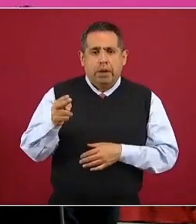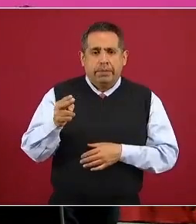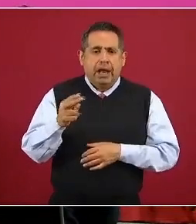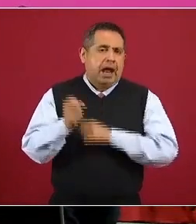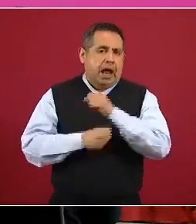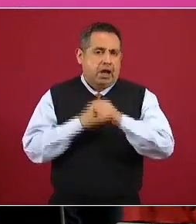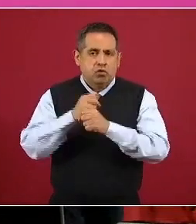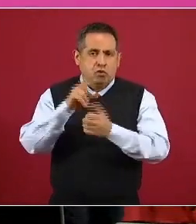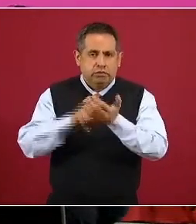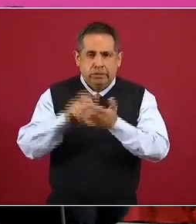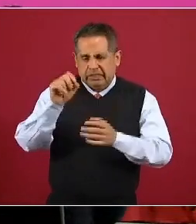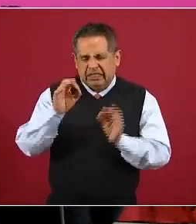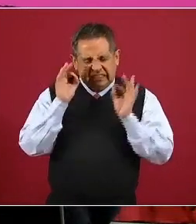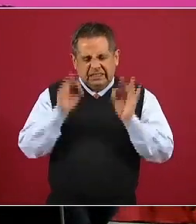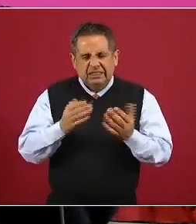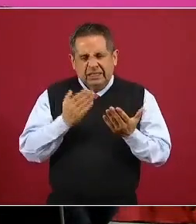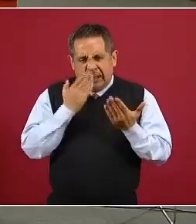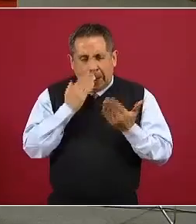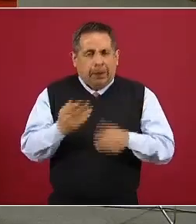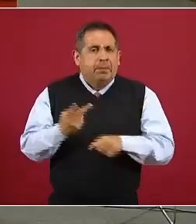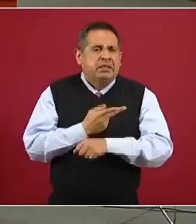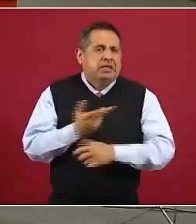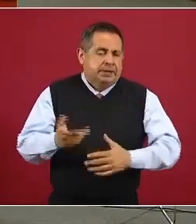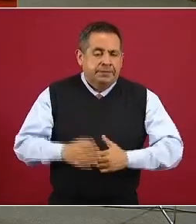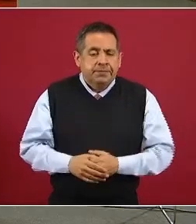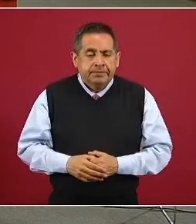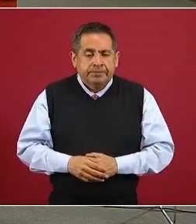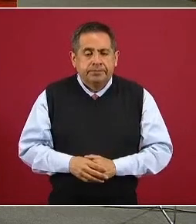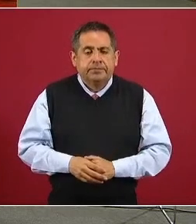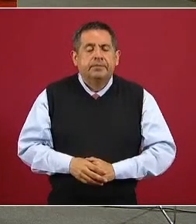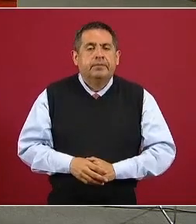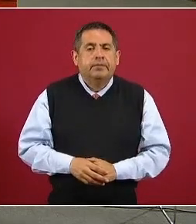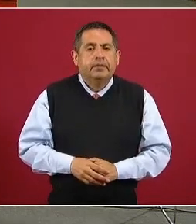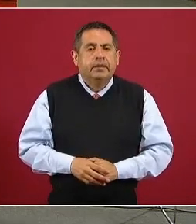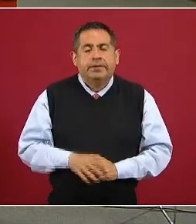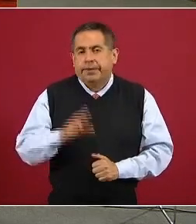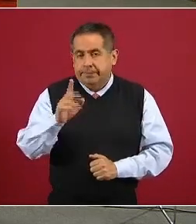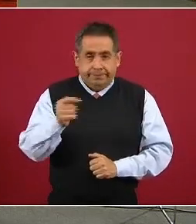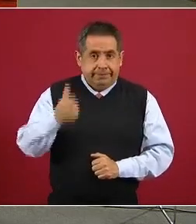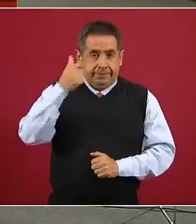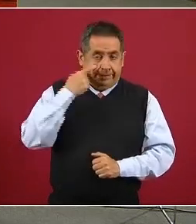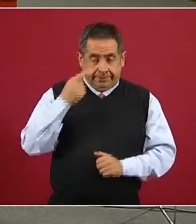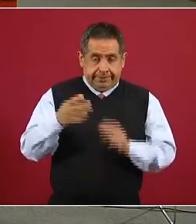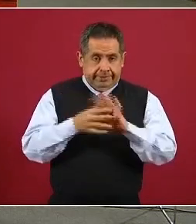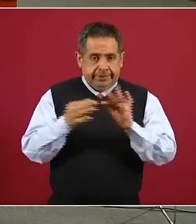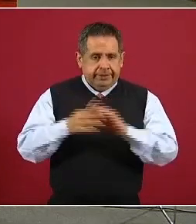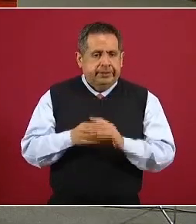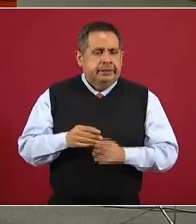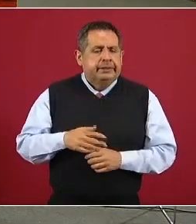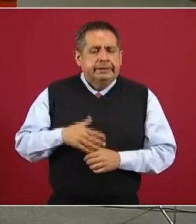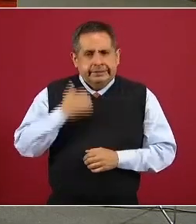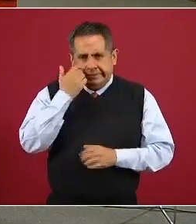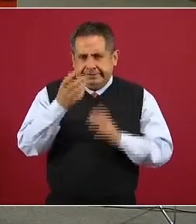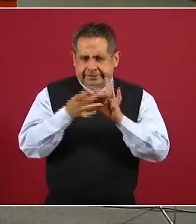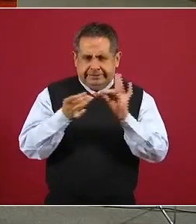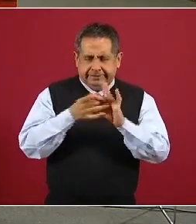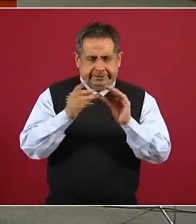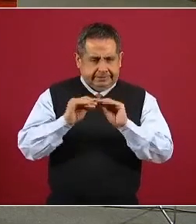2020. Adelante, por favor. En primer lugar, me gustaría